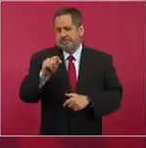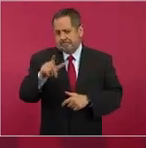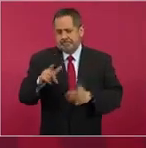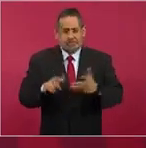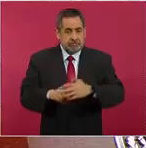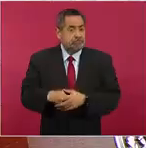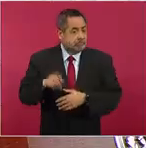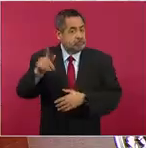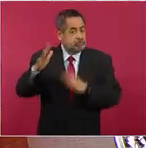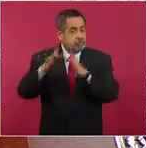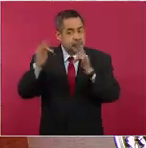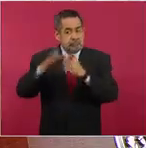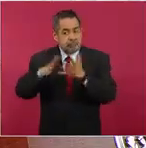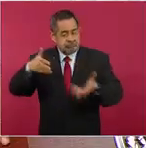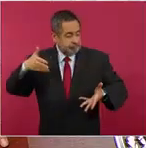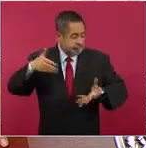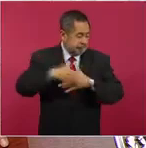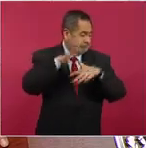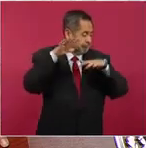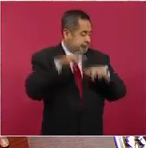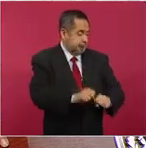Nos invaden en el 38